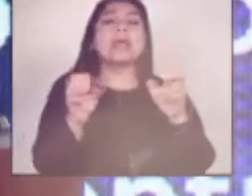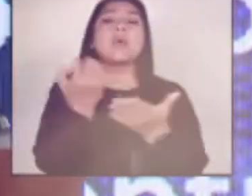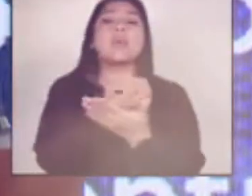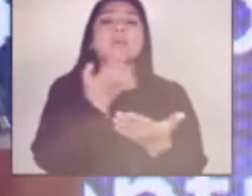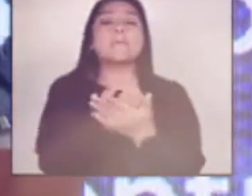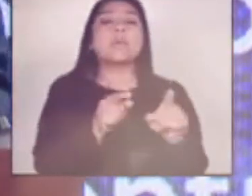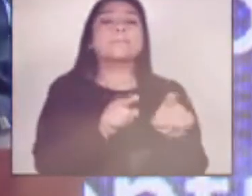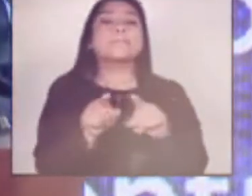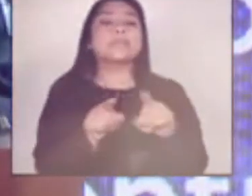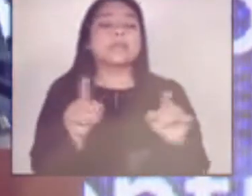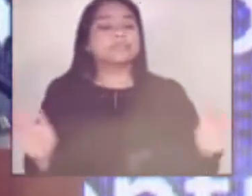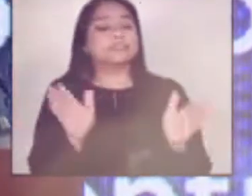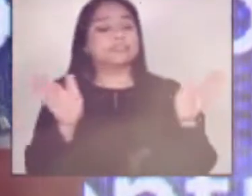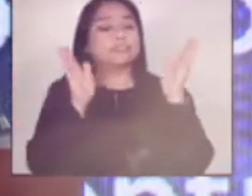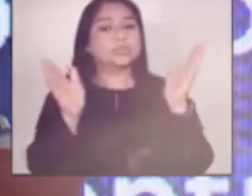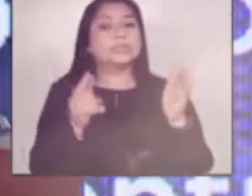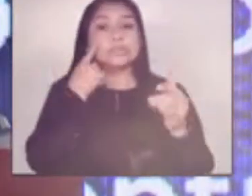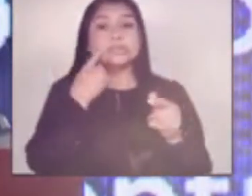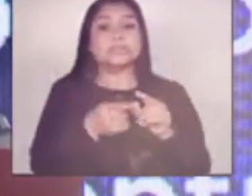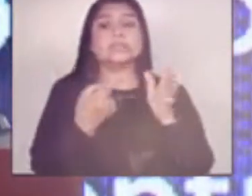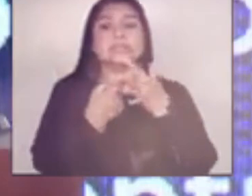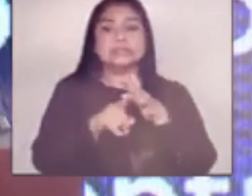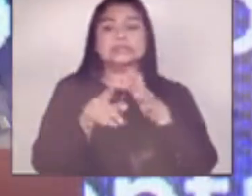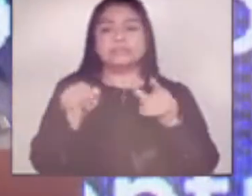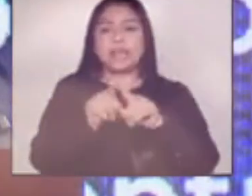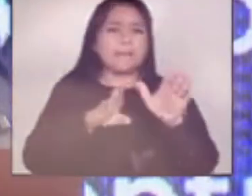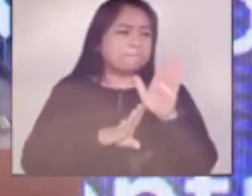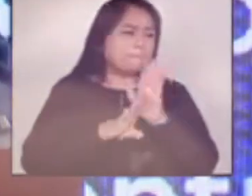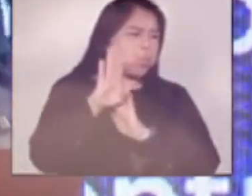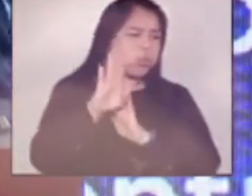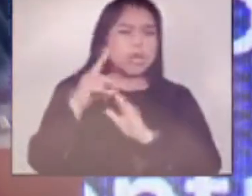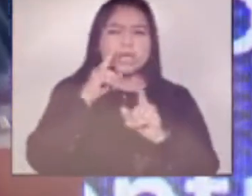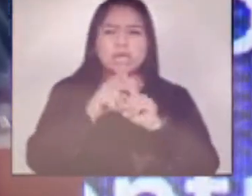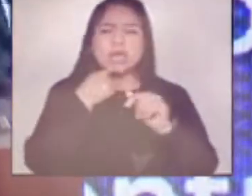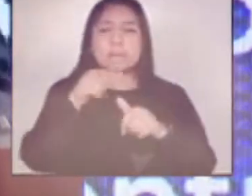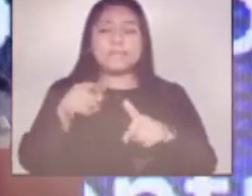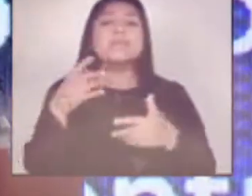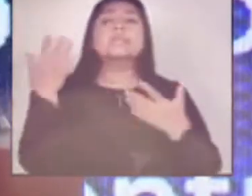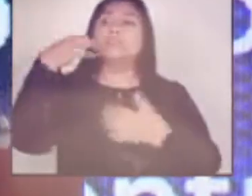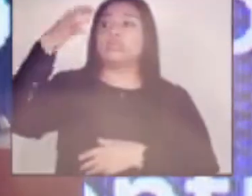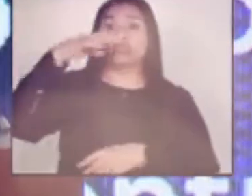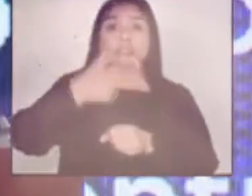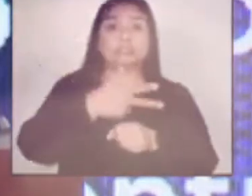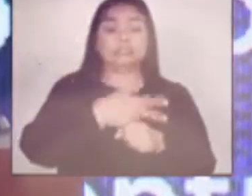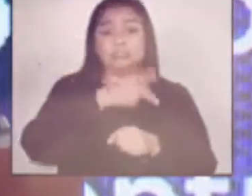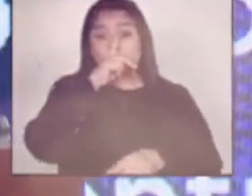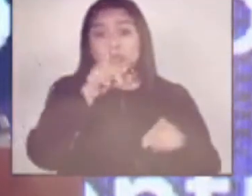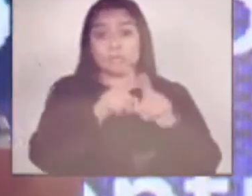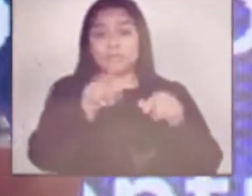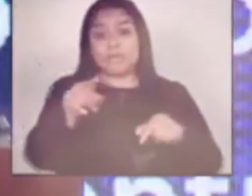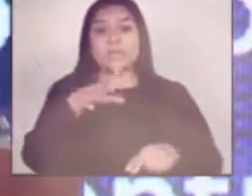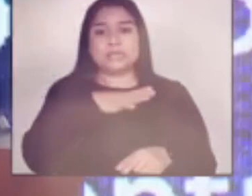y prosperidad promovió la dinamización de las exportaciones guatemaltecas, que casi llegaron a